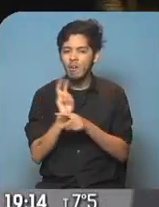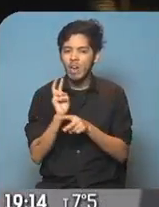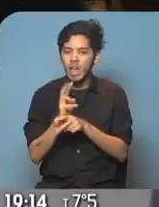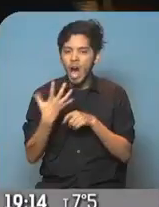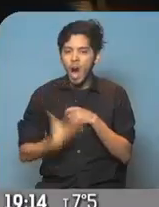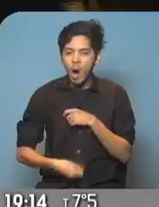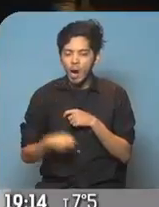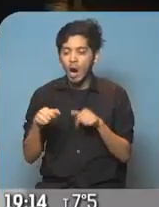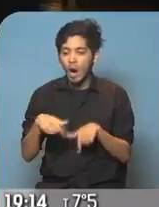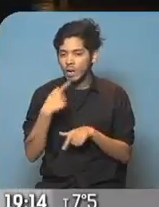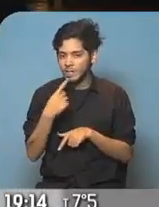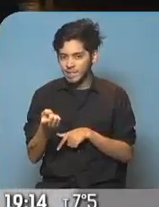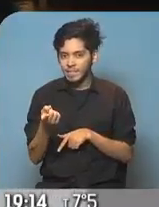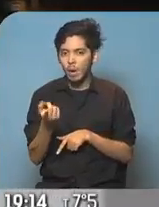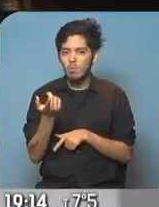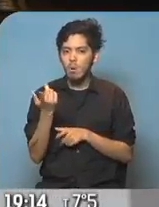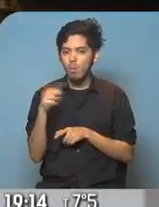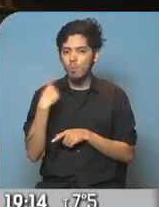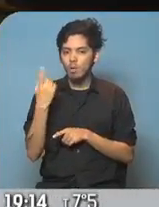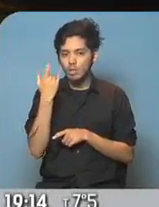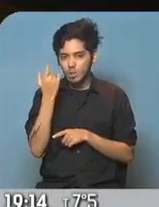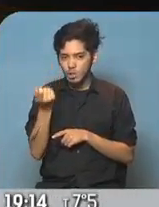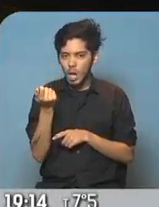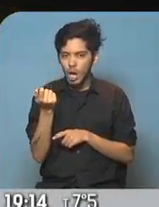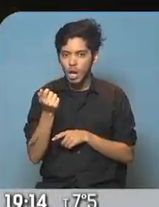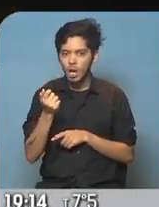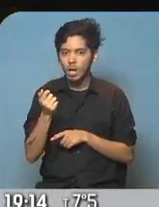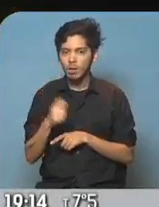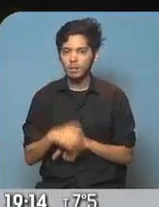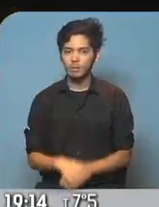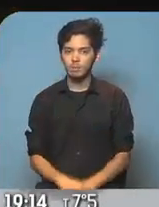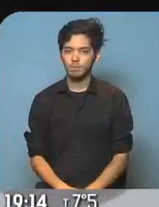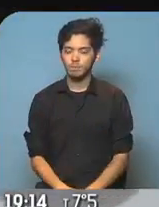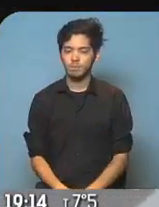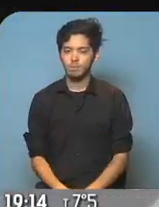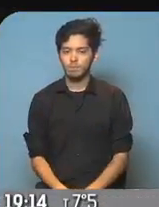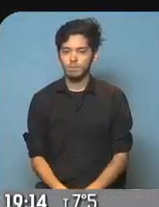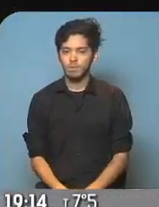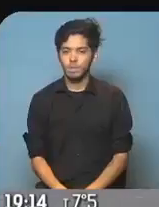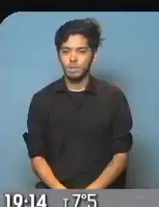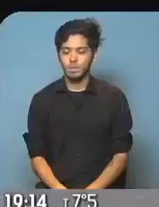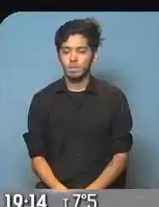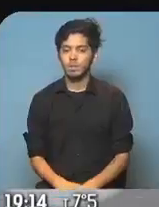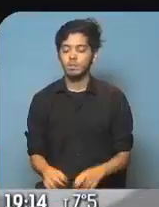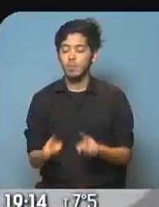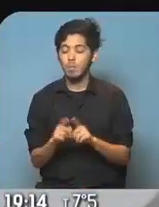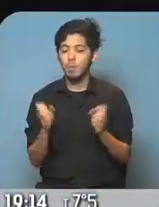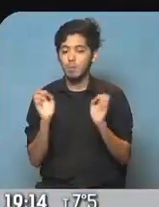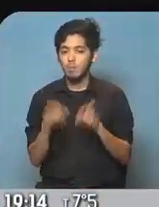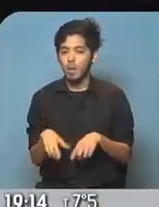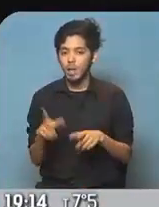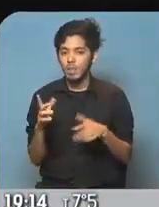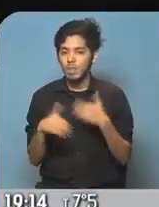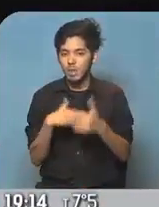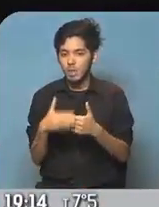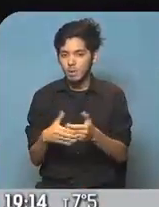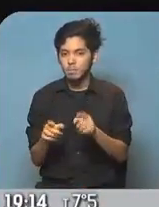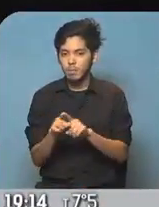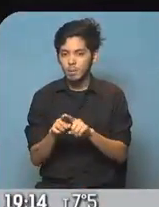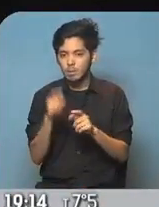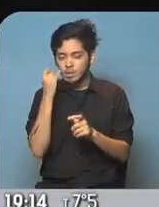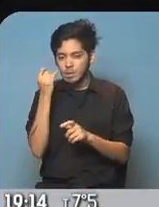Hoy, como decíamos, se realizó la sesión en comisión, el plenario de comisiones, y ya